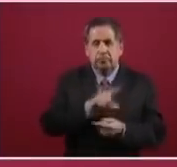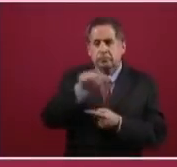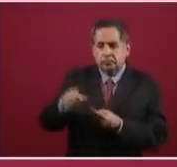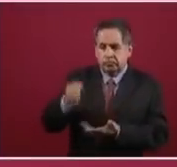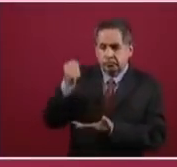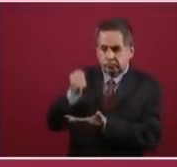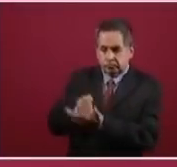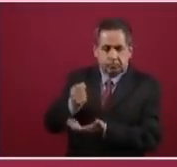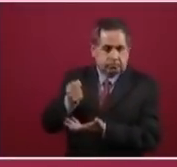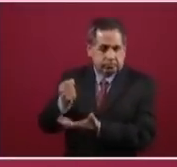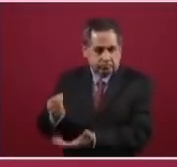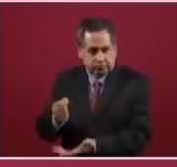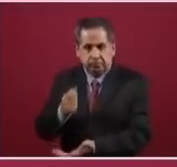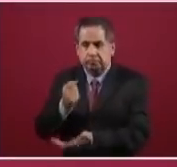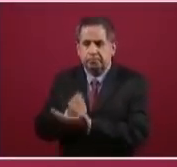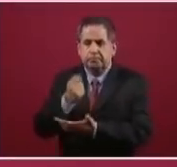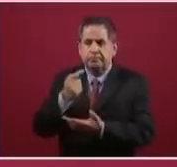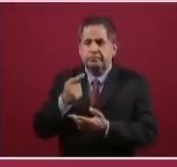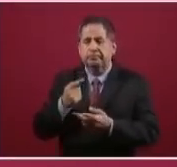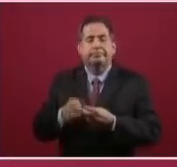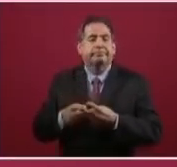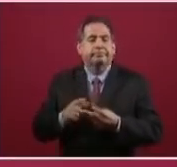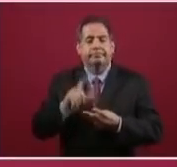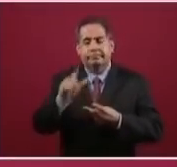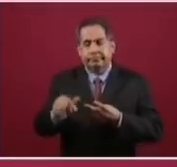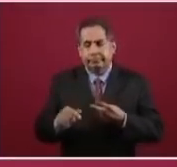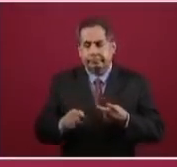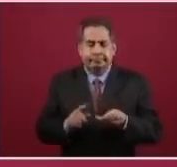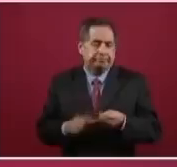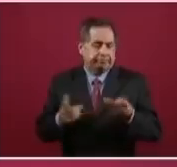presupuesto sí